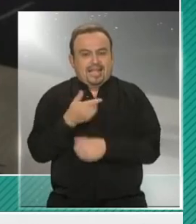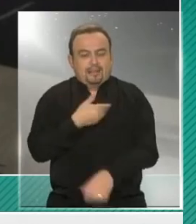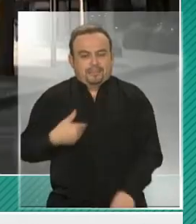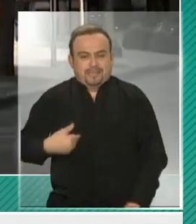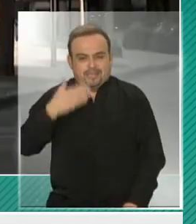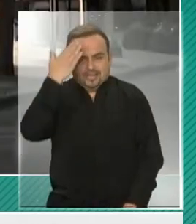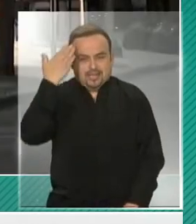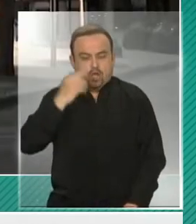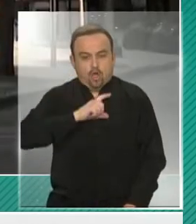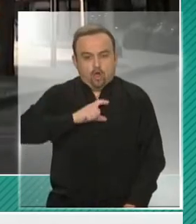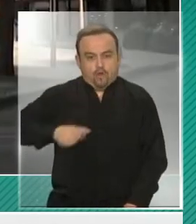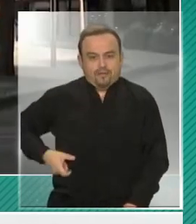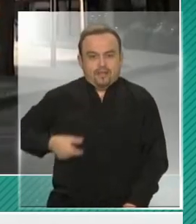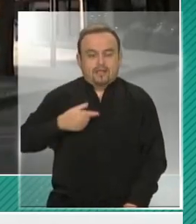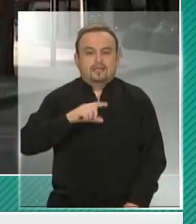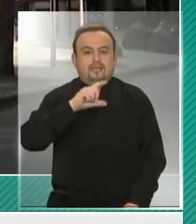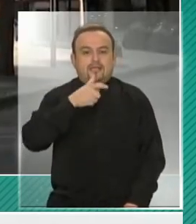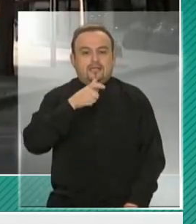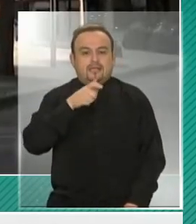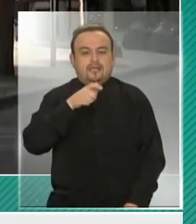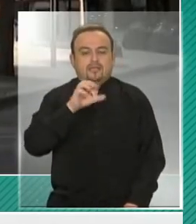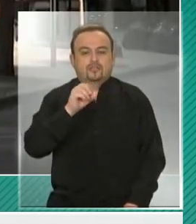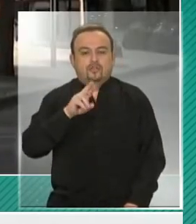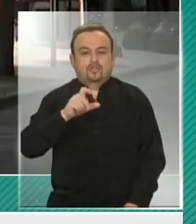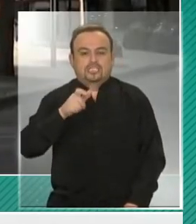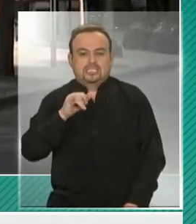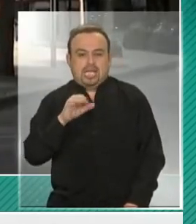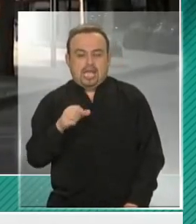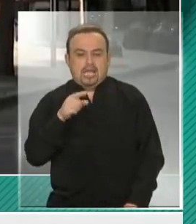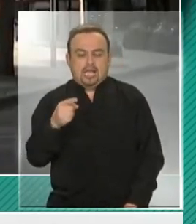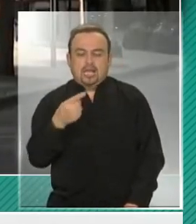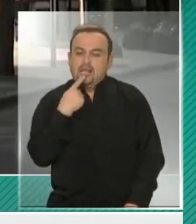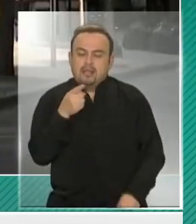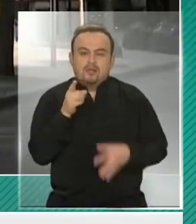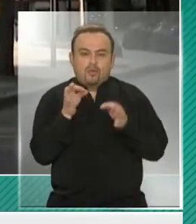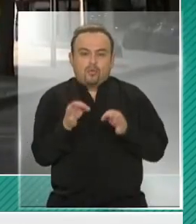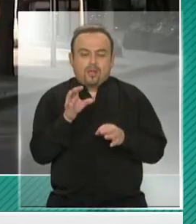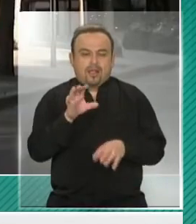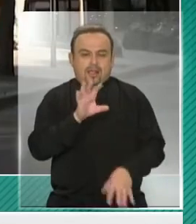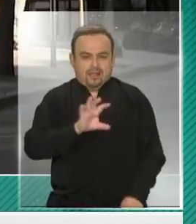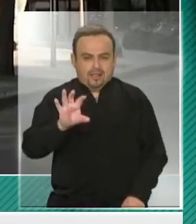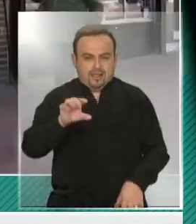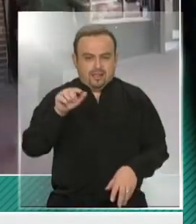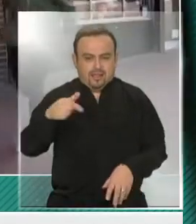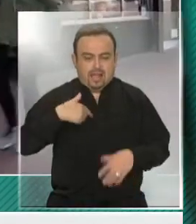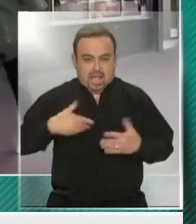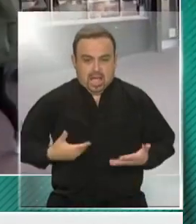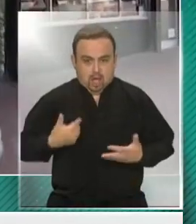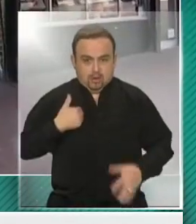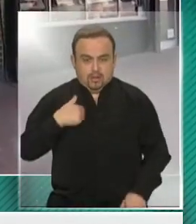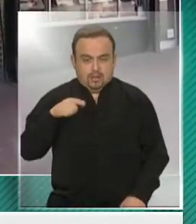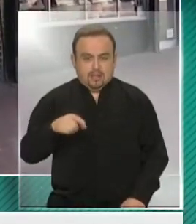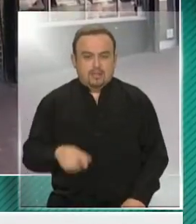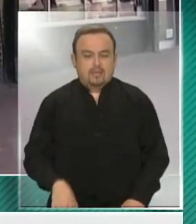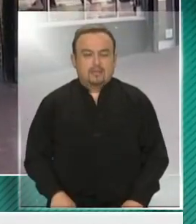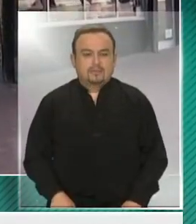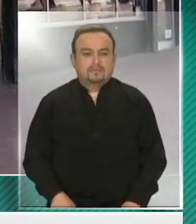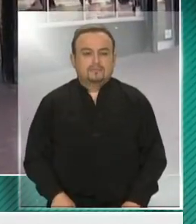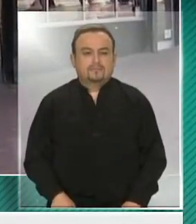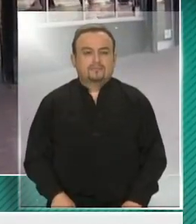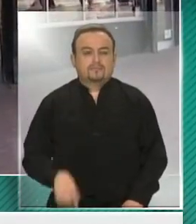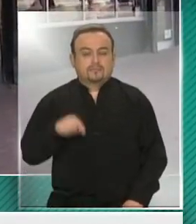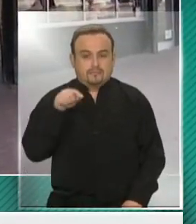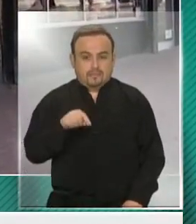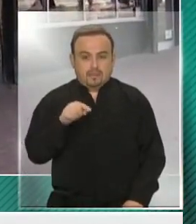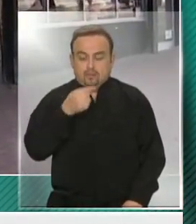donald trump el gobernador de georgia bryant quien quiere precisamente el estado donde yo me encuentro en este minuto y que